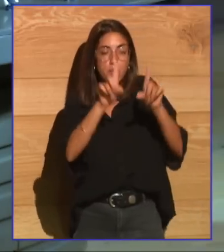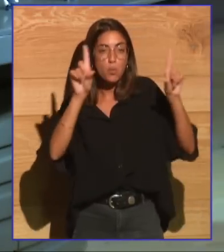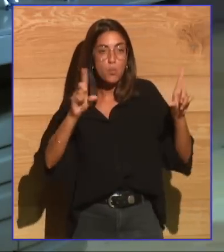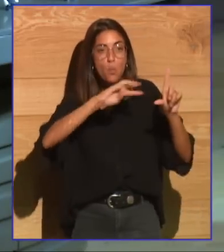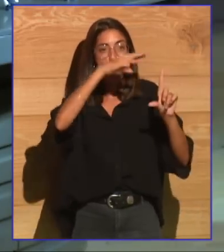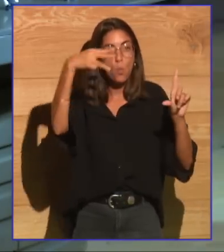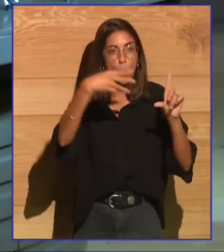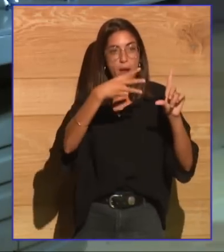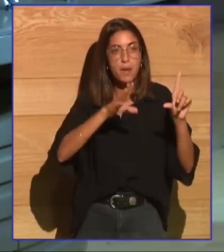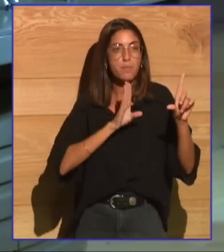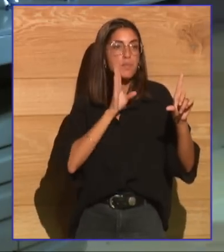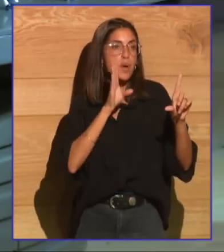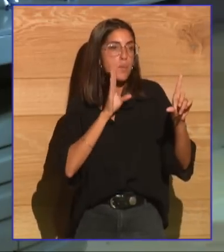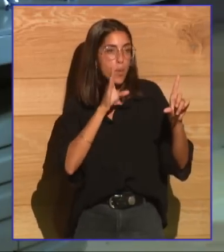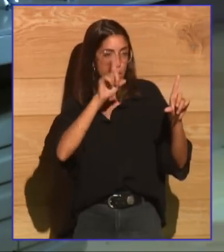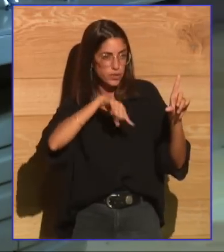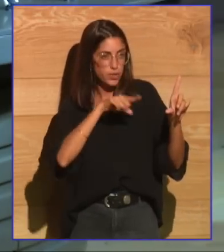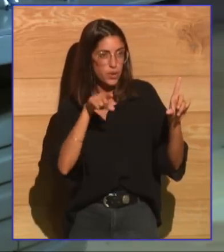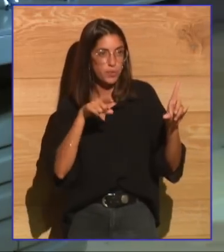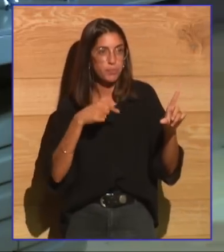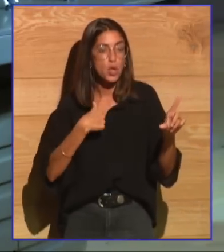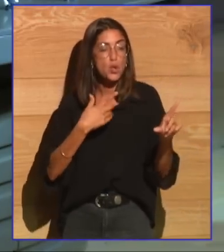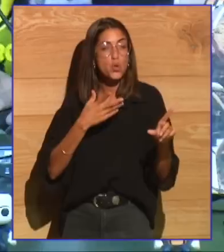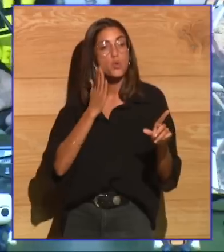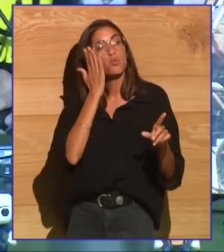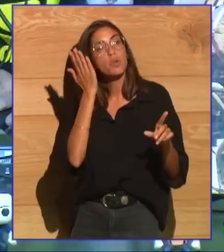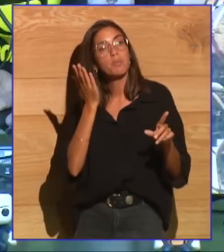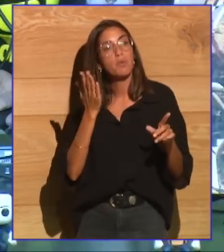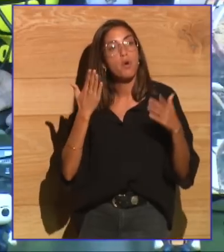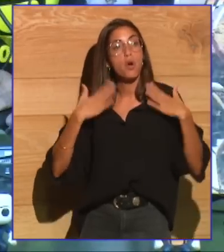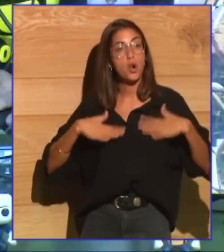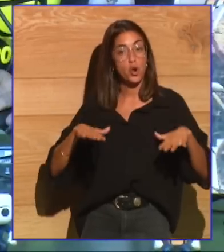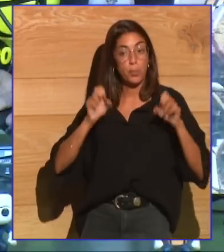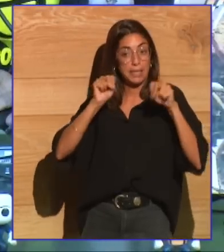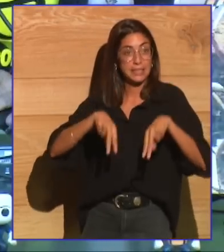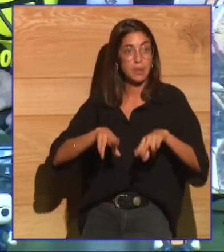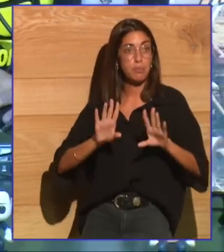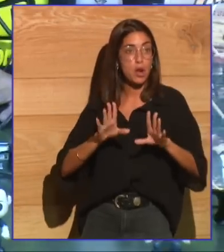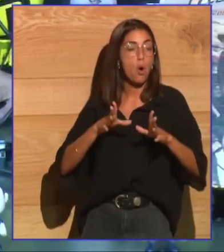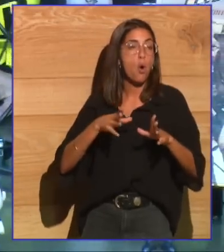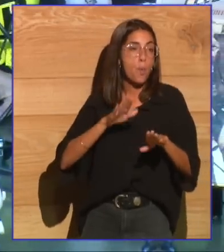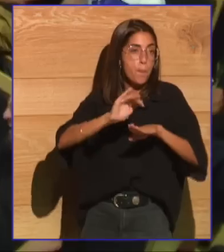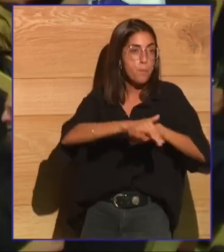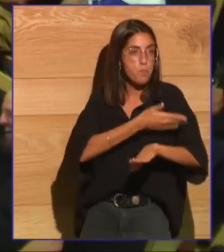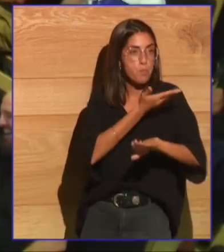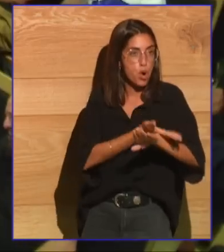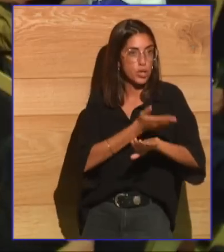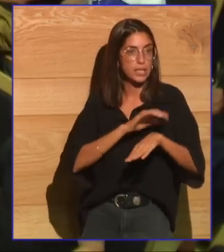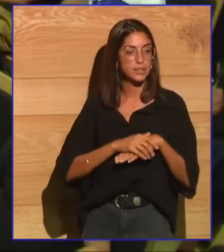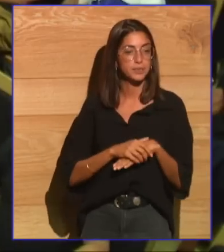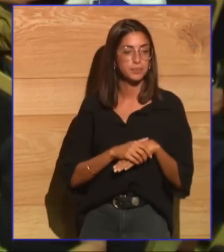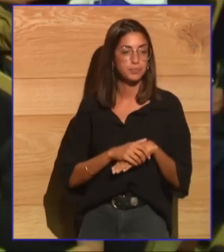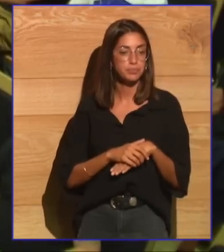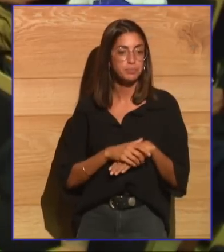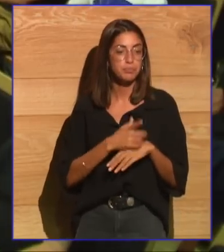yo yo duermo desnudo pero con unas gotas de varón dandy la cámara de cambio